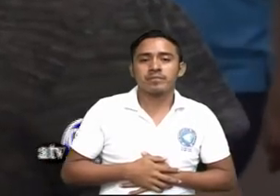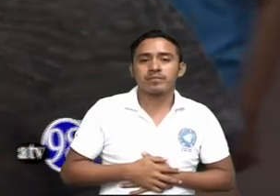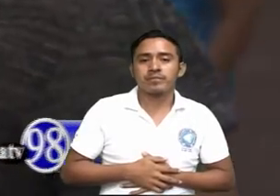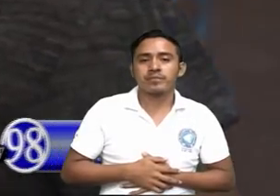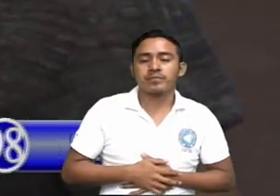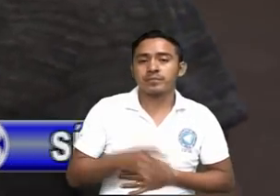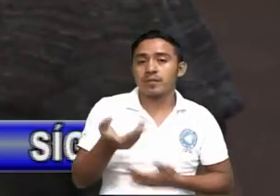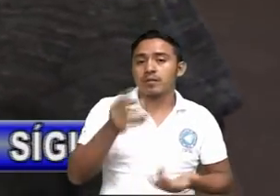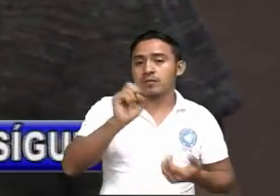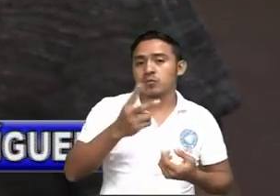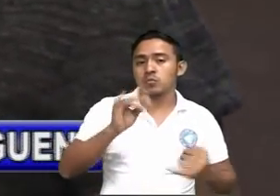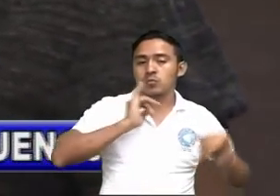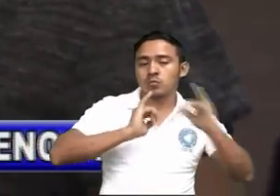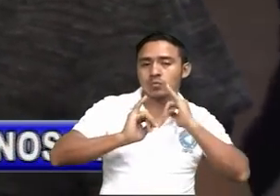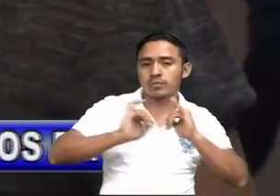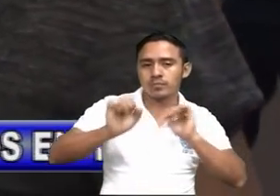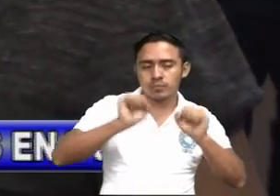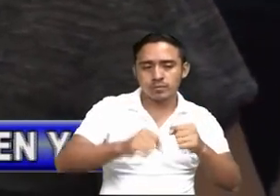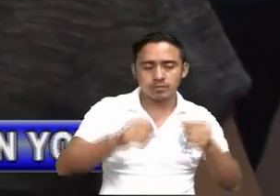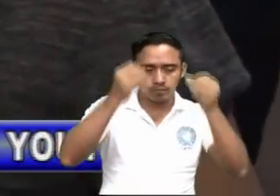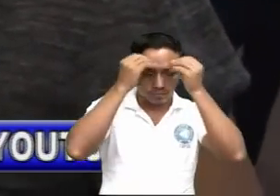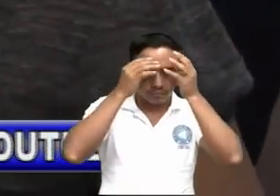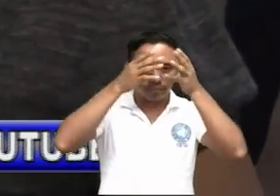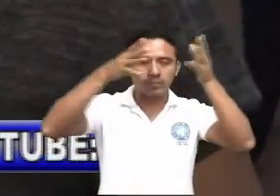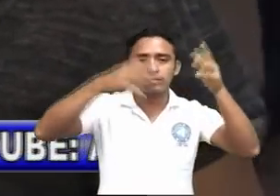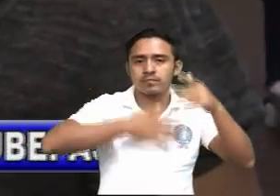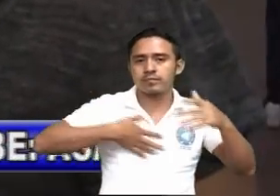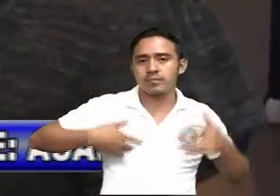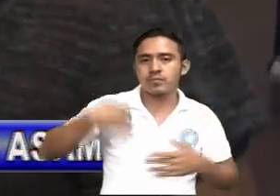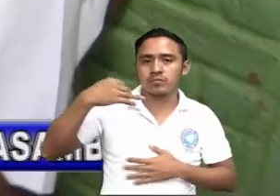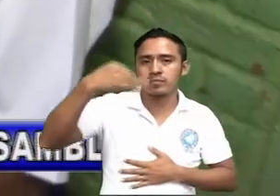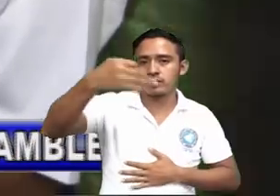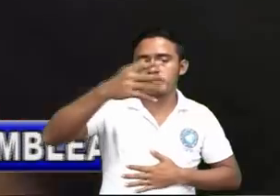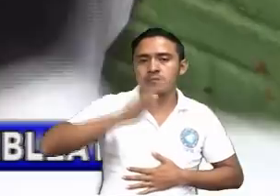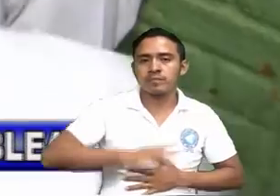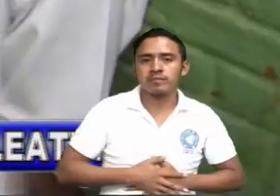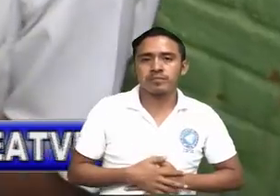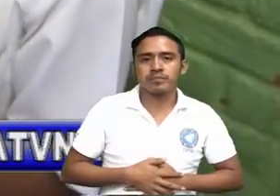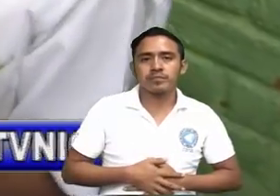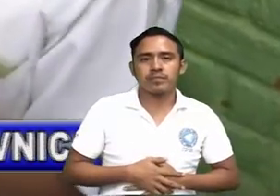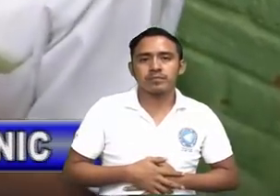ellos puedan surgir y tener mejores posibilidades a futuro.